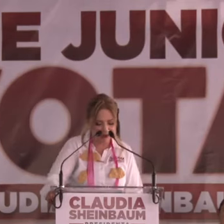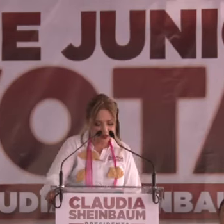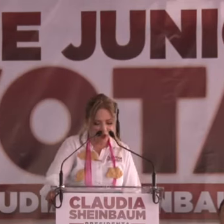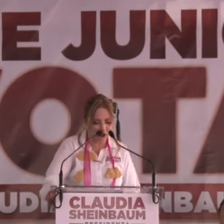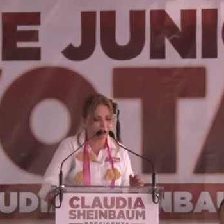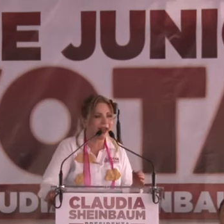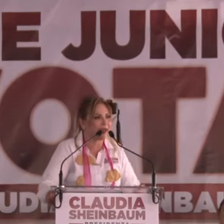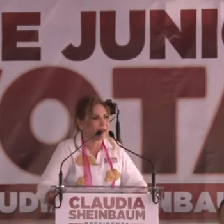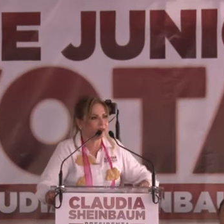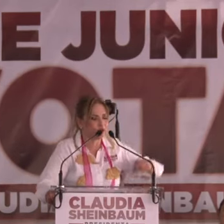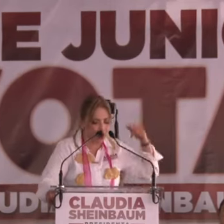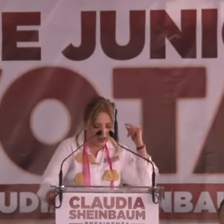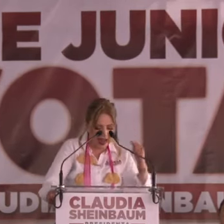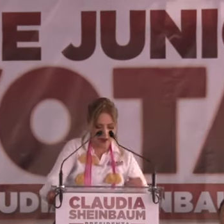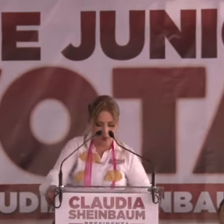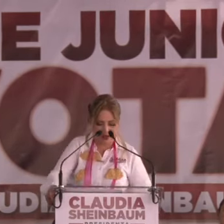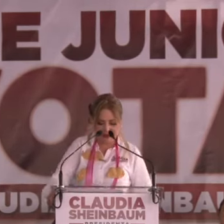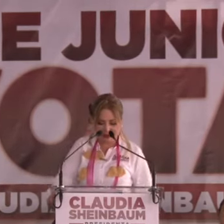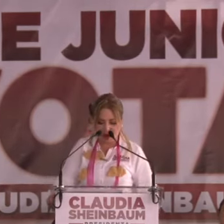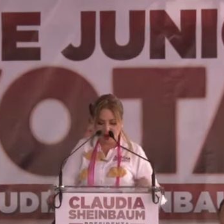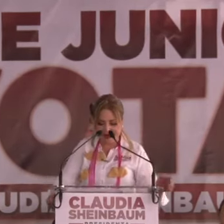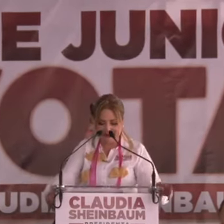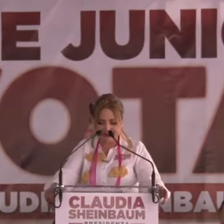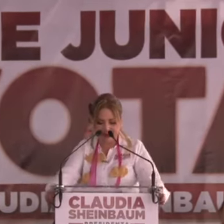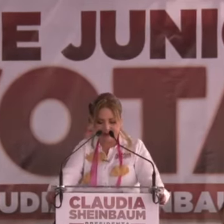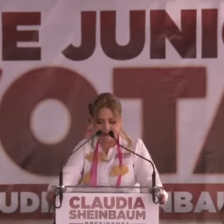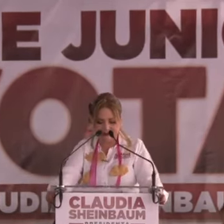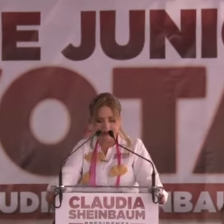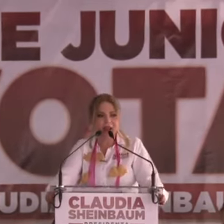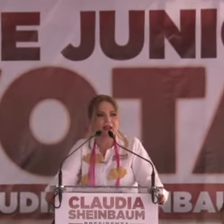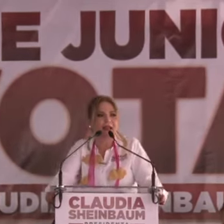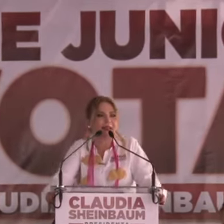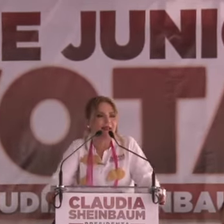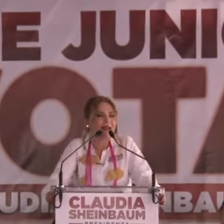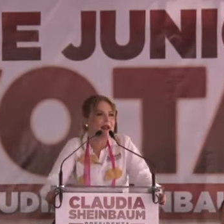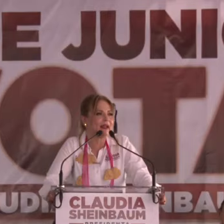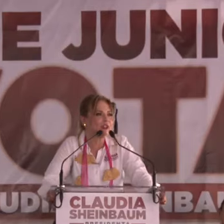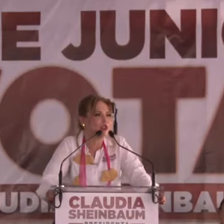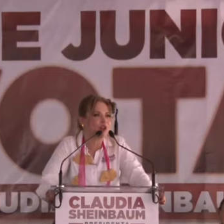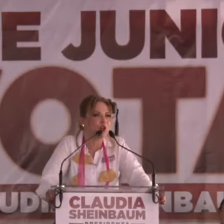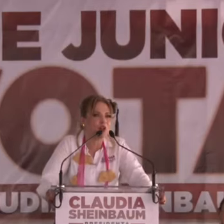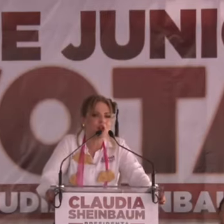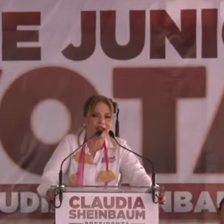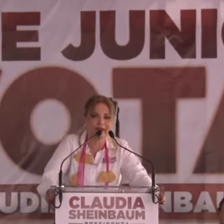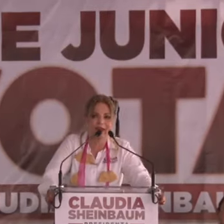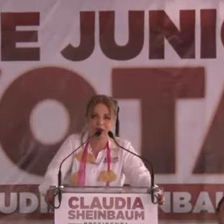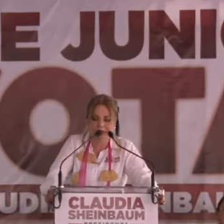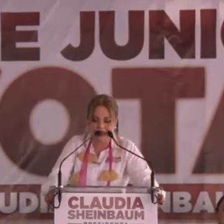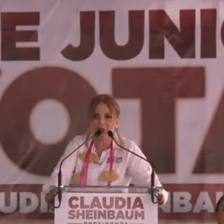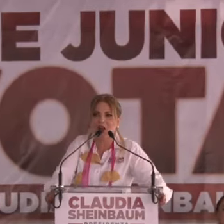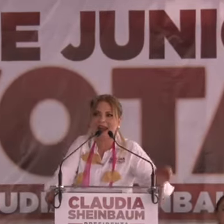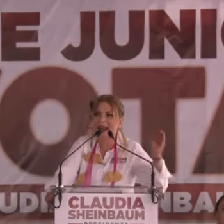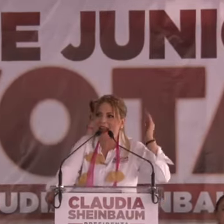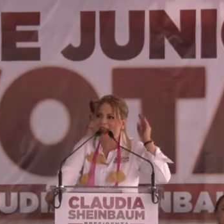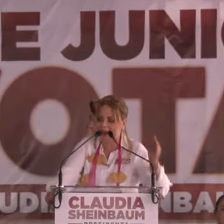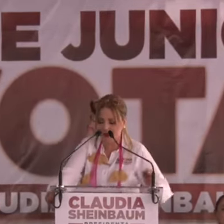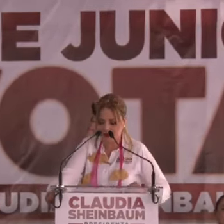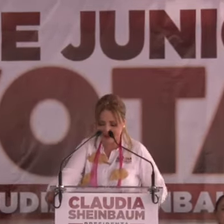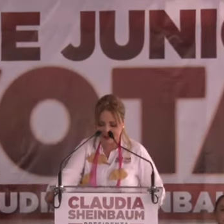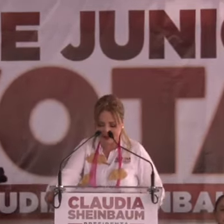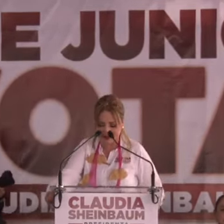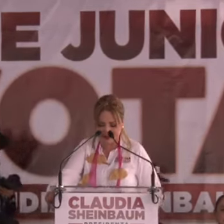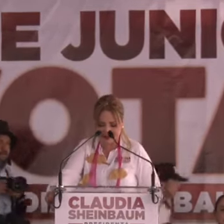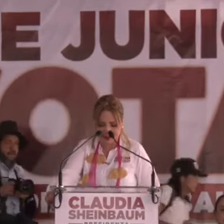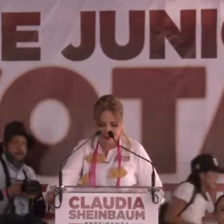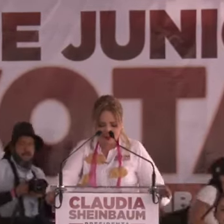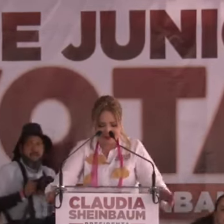verdadero, con trenes, con agua, con carreteras, que tenga todo lo que este gobierno le ha negado a